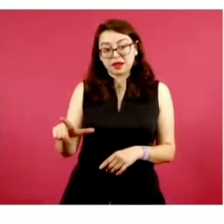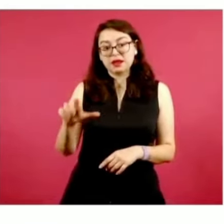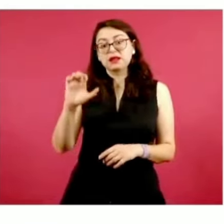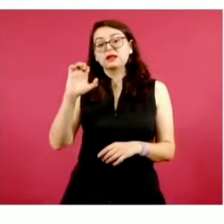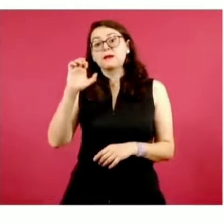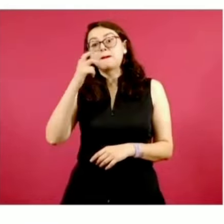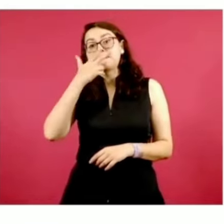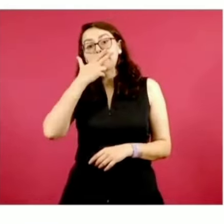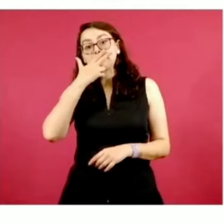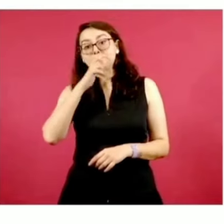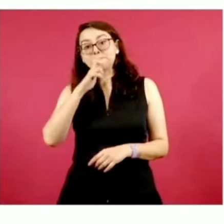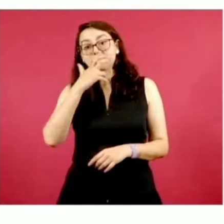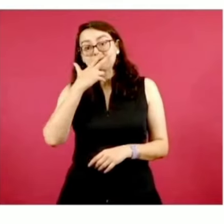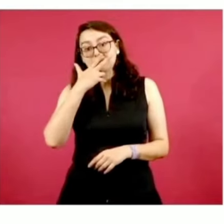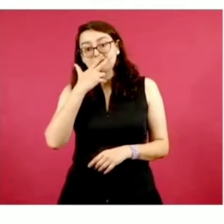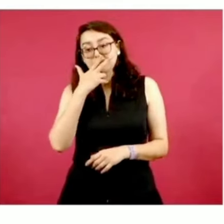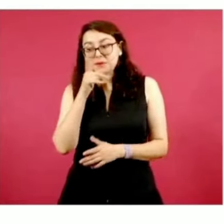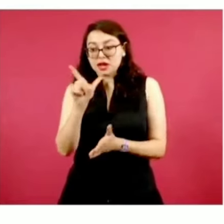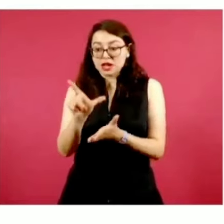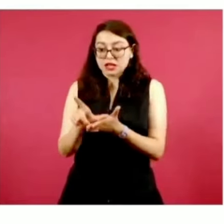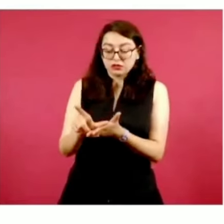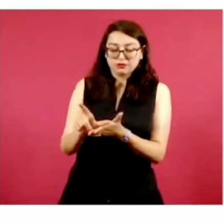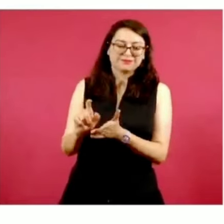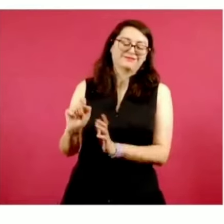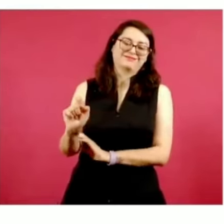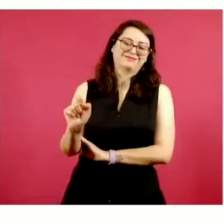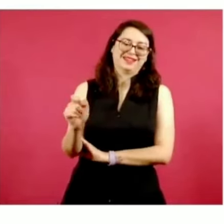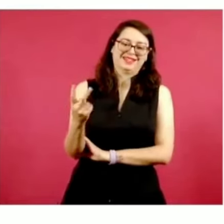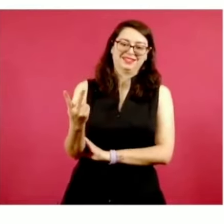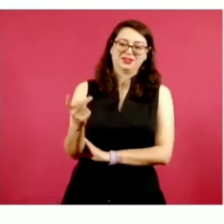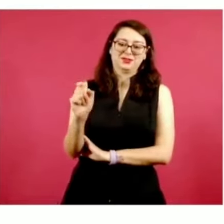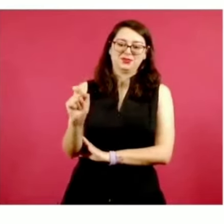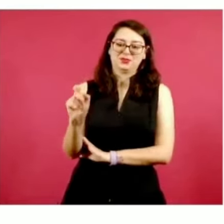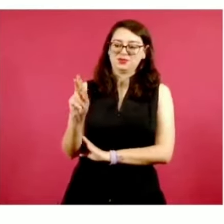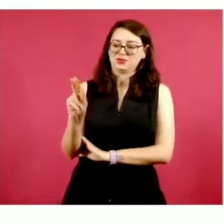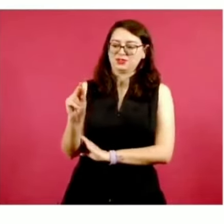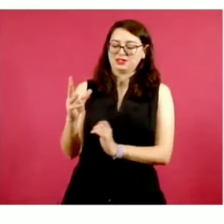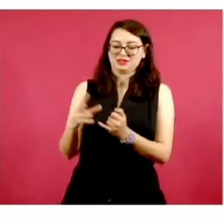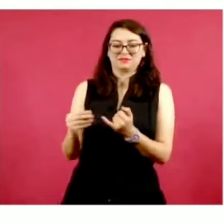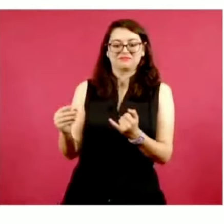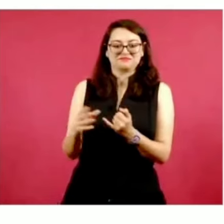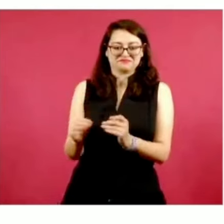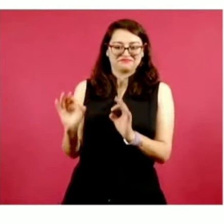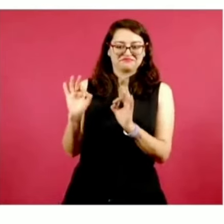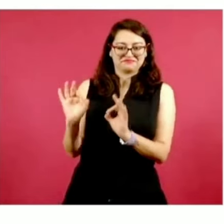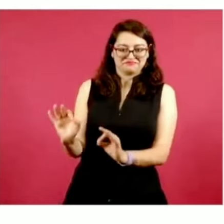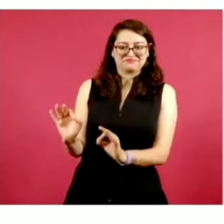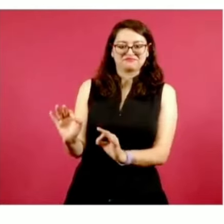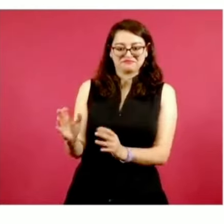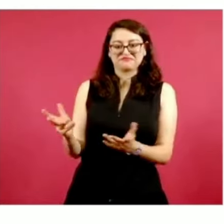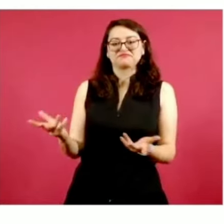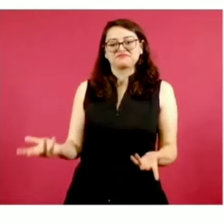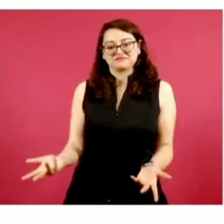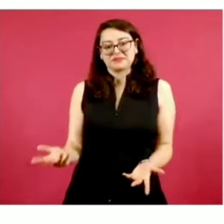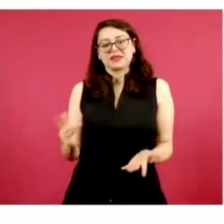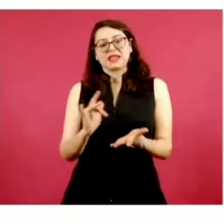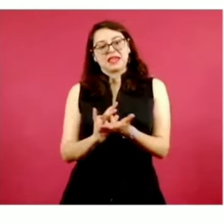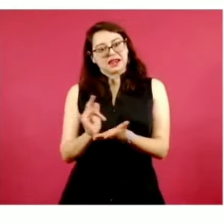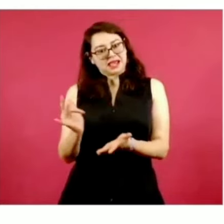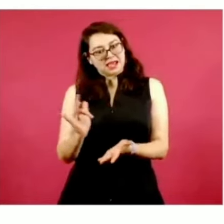Chihuahua en la que se vendió el litro de diesel en 22 pes con 80os también gracias a empresas como